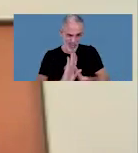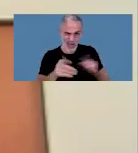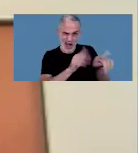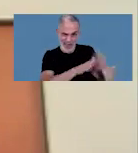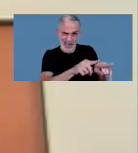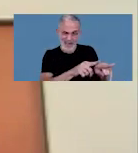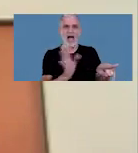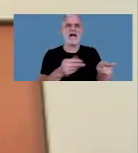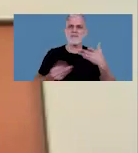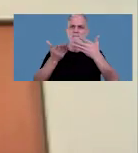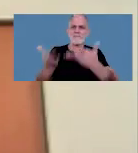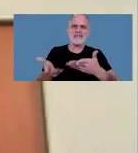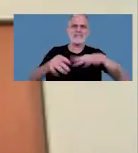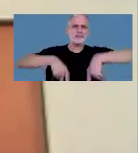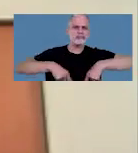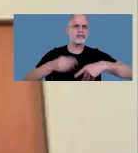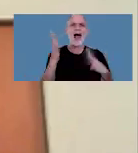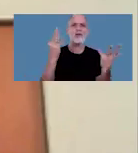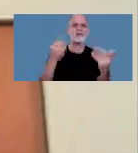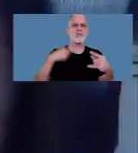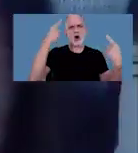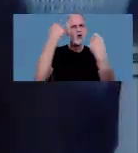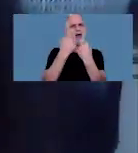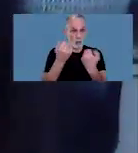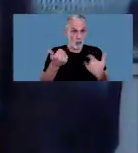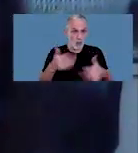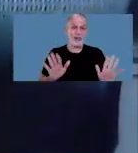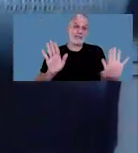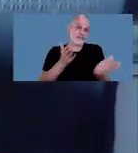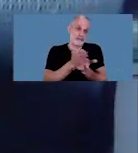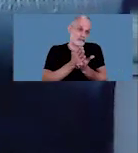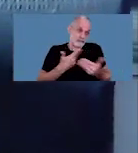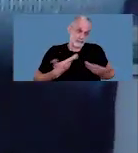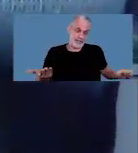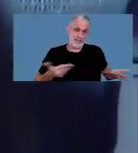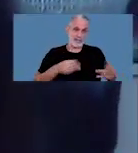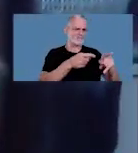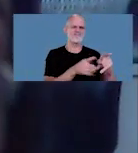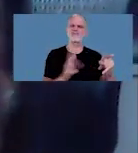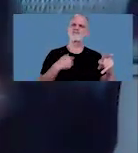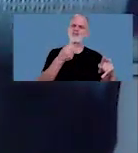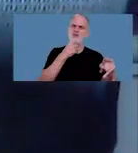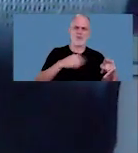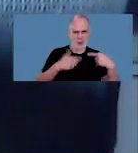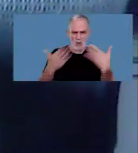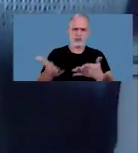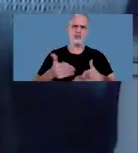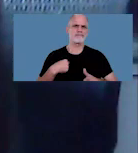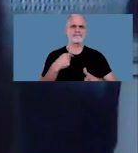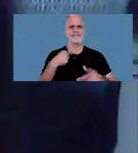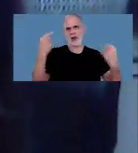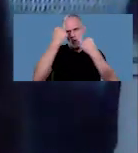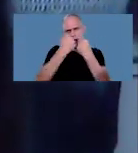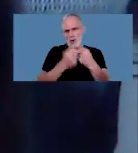¿puedo presentar alguna objeción? Y sí, estás en tu derecho, obvio, siempre tenés la posibilidad.